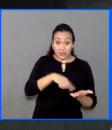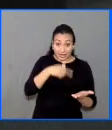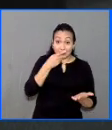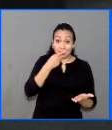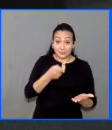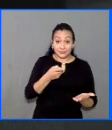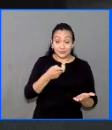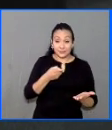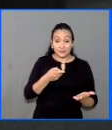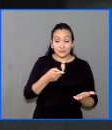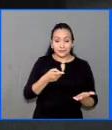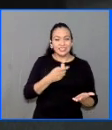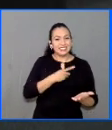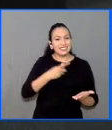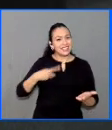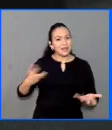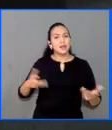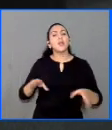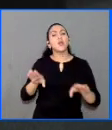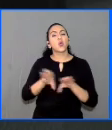debe prevalecer